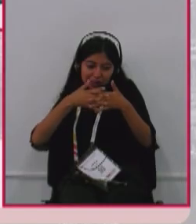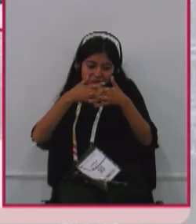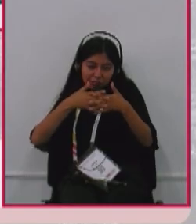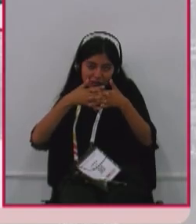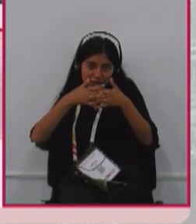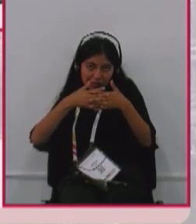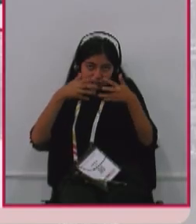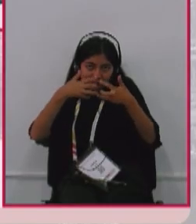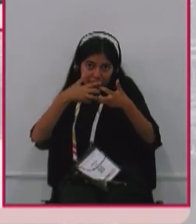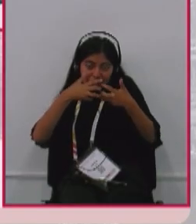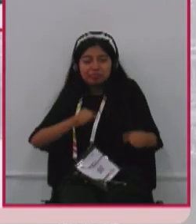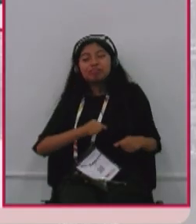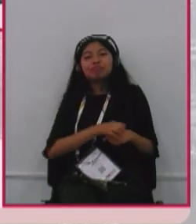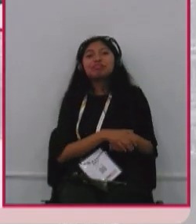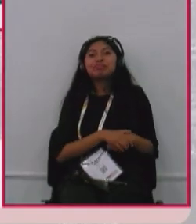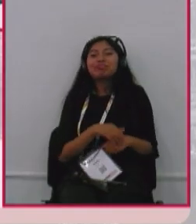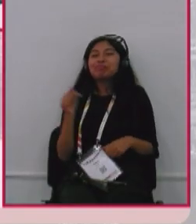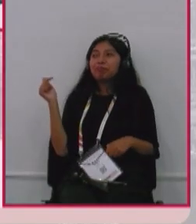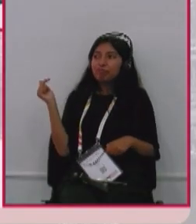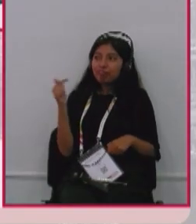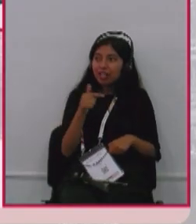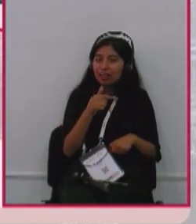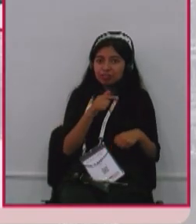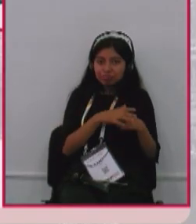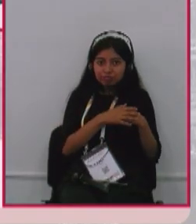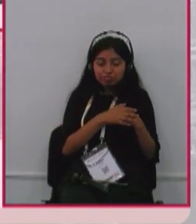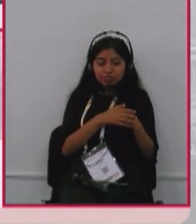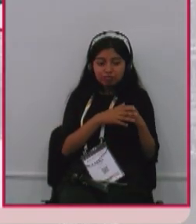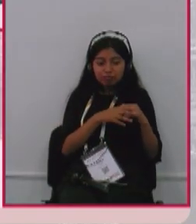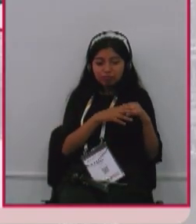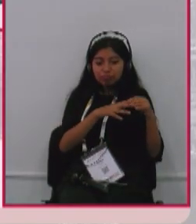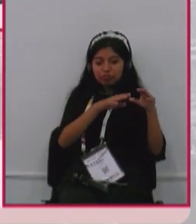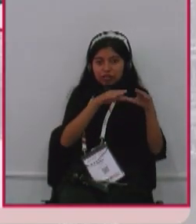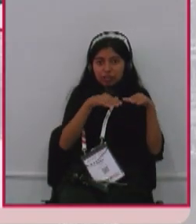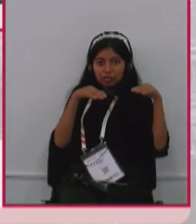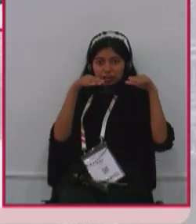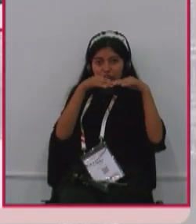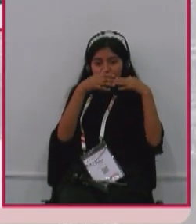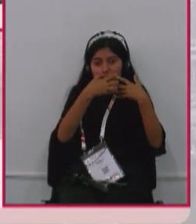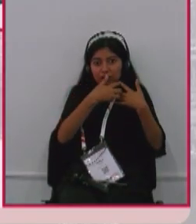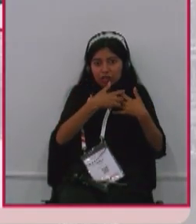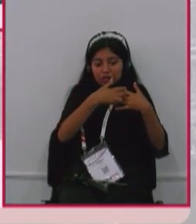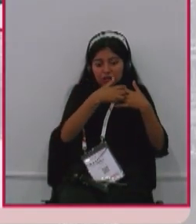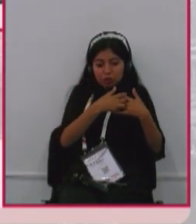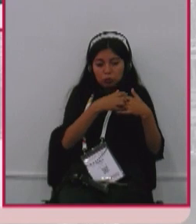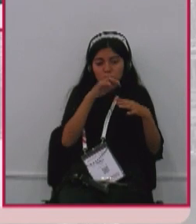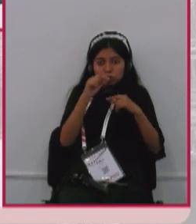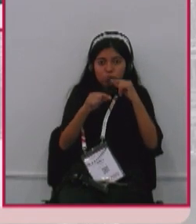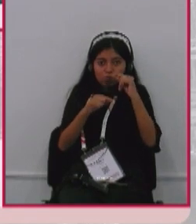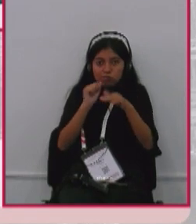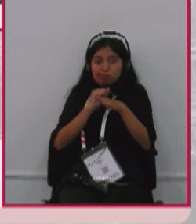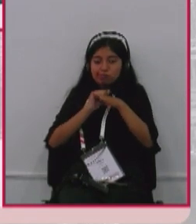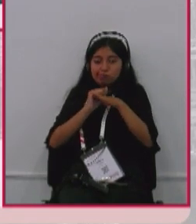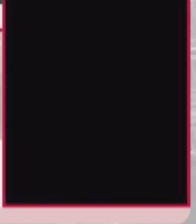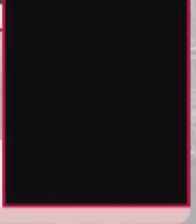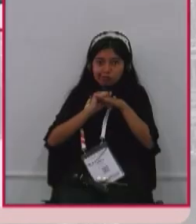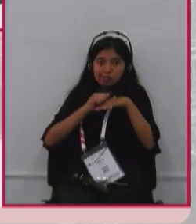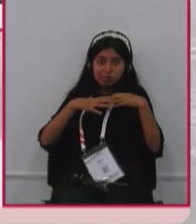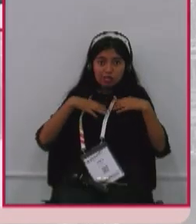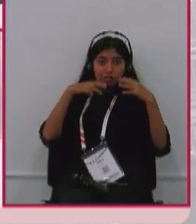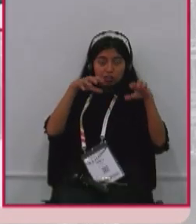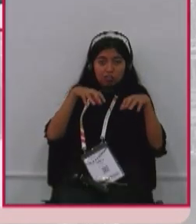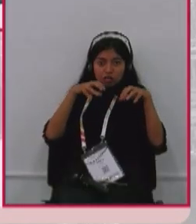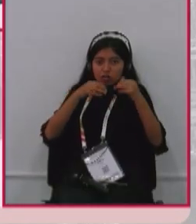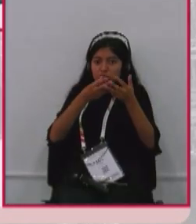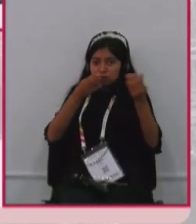fue diseñado desde este test. O sea, con una celda Denver se simuló una celda Jamieson y se implementó poco. En Australia tenemos varias